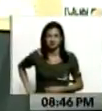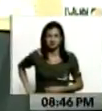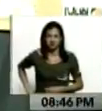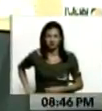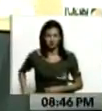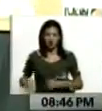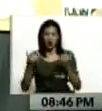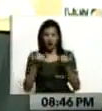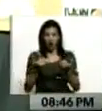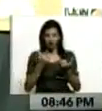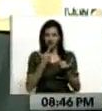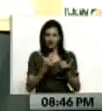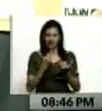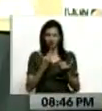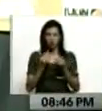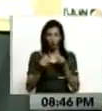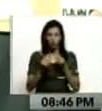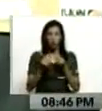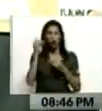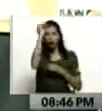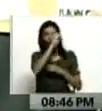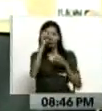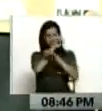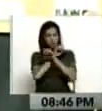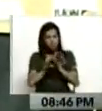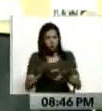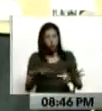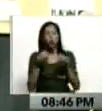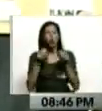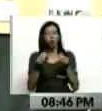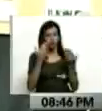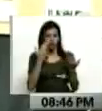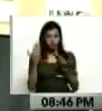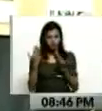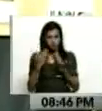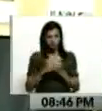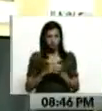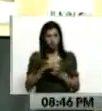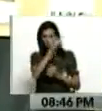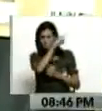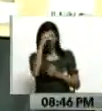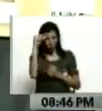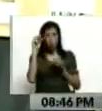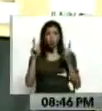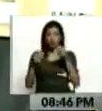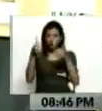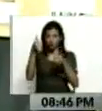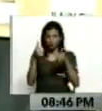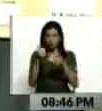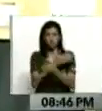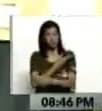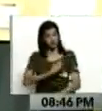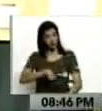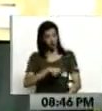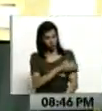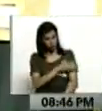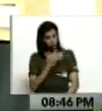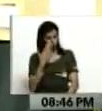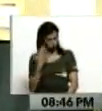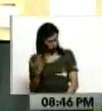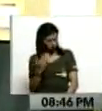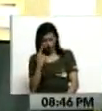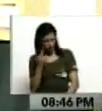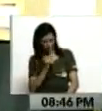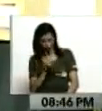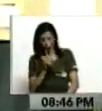segunda descubiertos ahora dicen cómo se hace una matriz de opinión Julio Borges nuevo candidato presidencial de